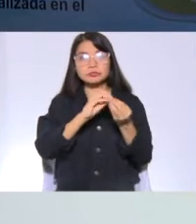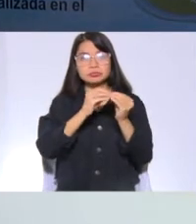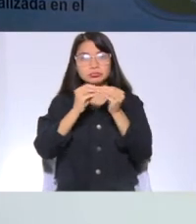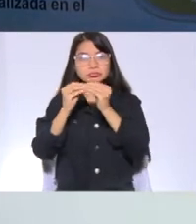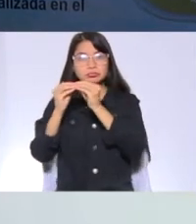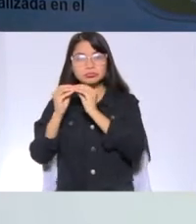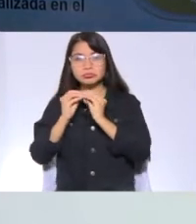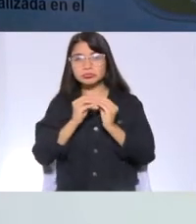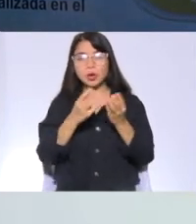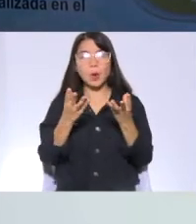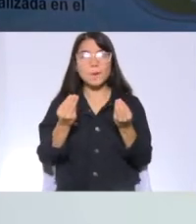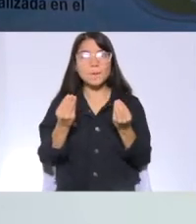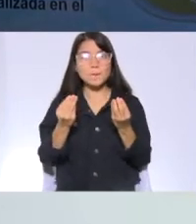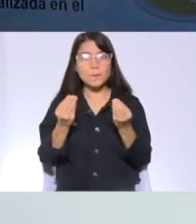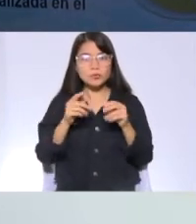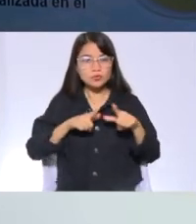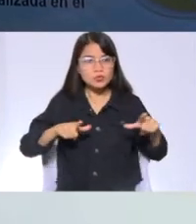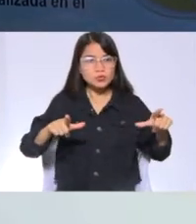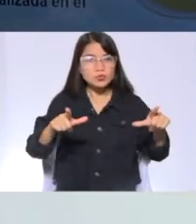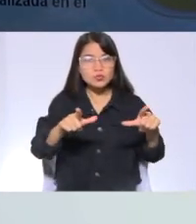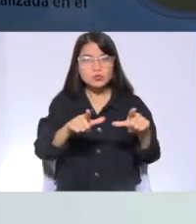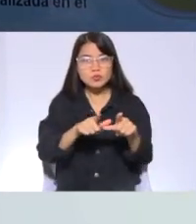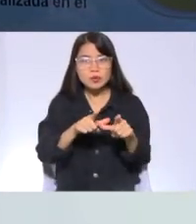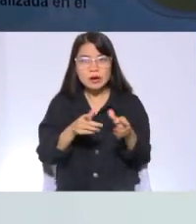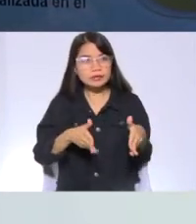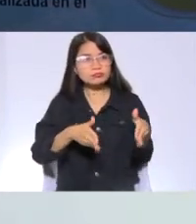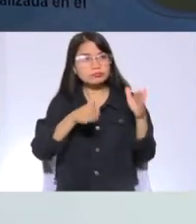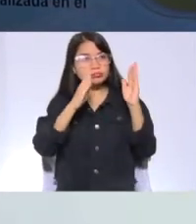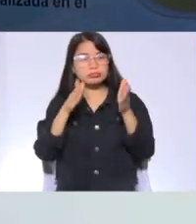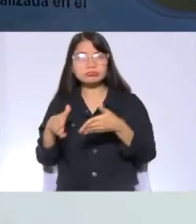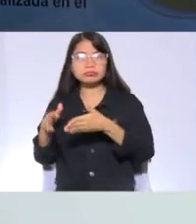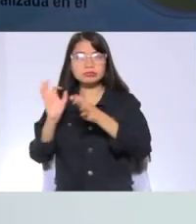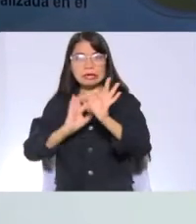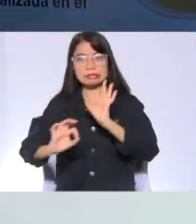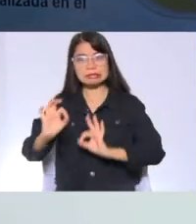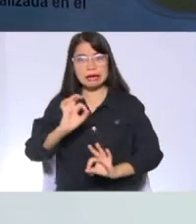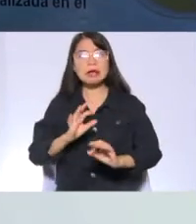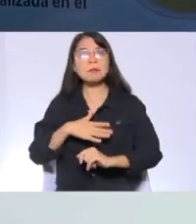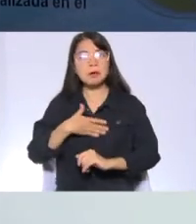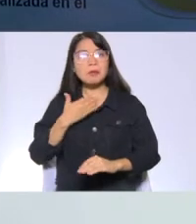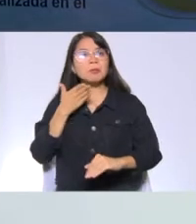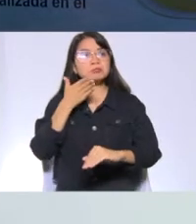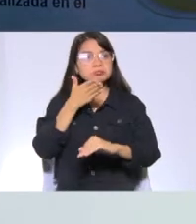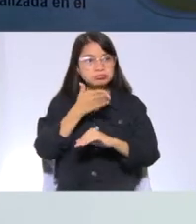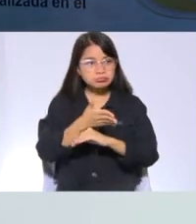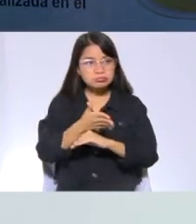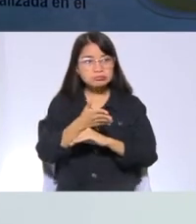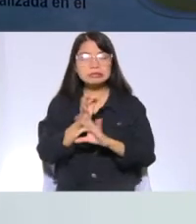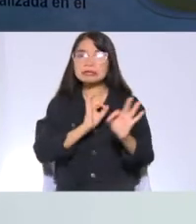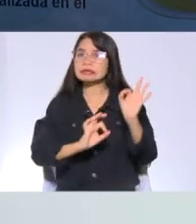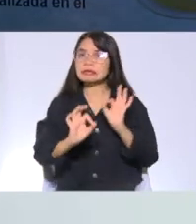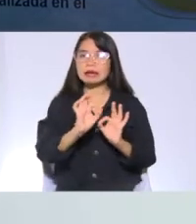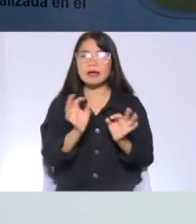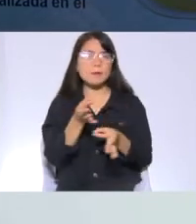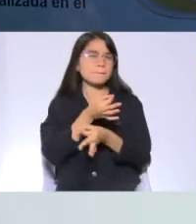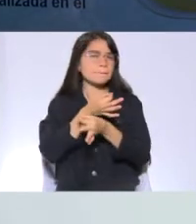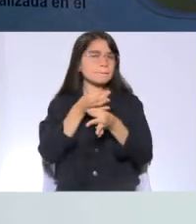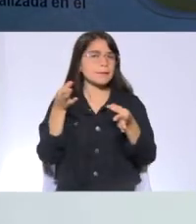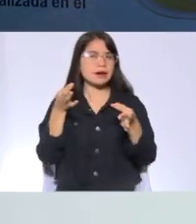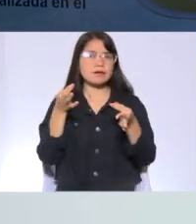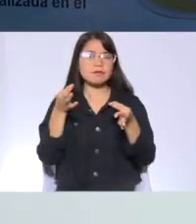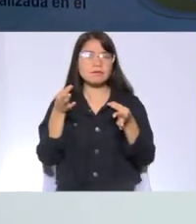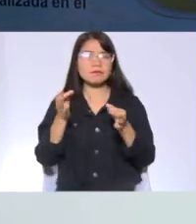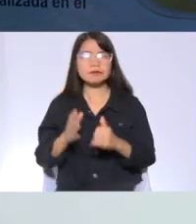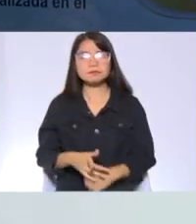una obra de teatro bien cómodo con los espacios adecuados. Yo los invito, es maravilloso. Recuerden que el teatro combina